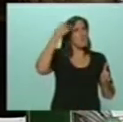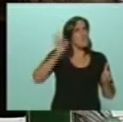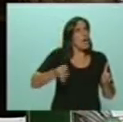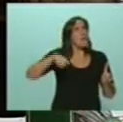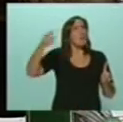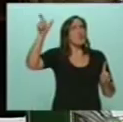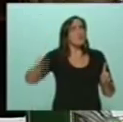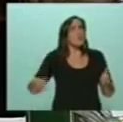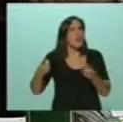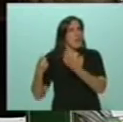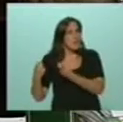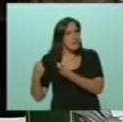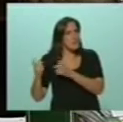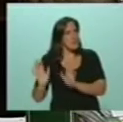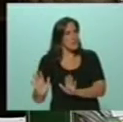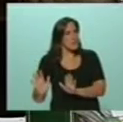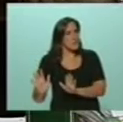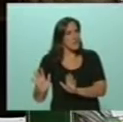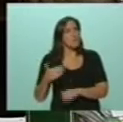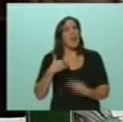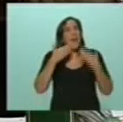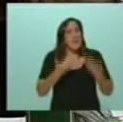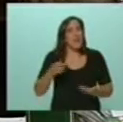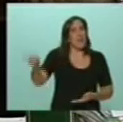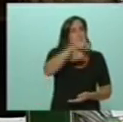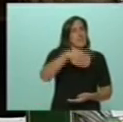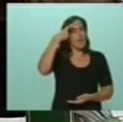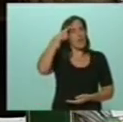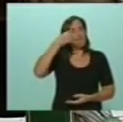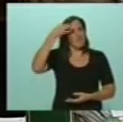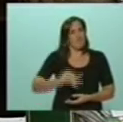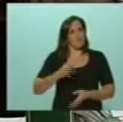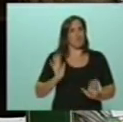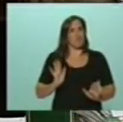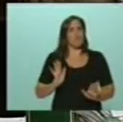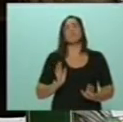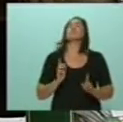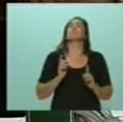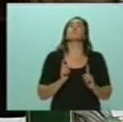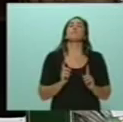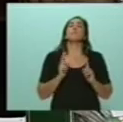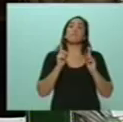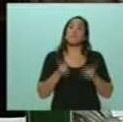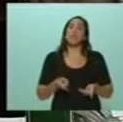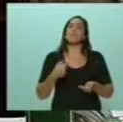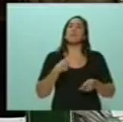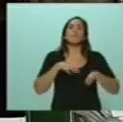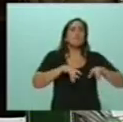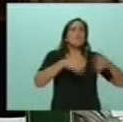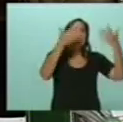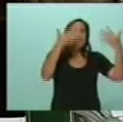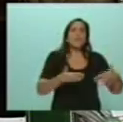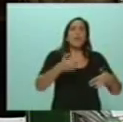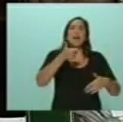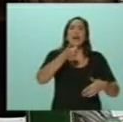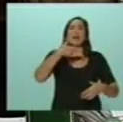Quiero agradecer esta manifestación. También por no contar en la base de datos del ANSES, esto es como